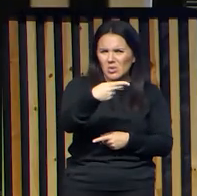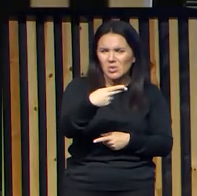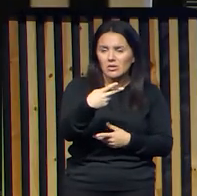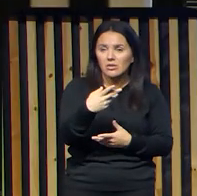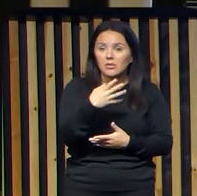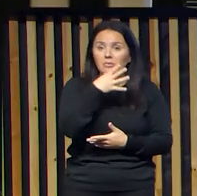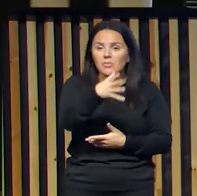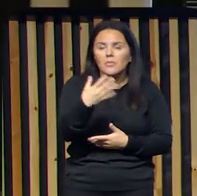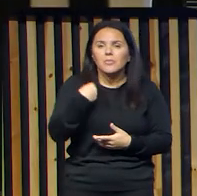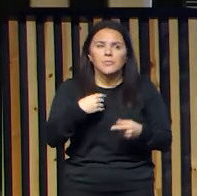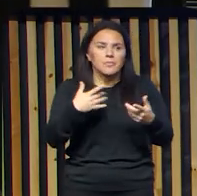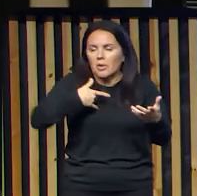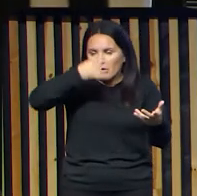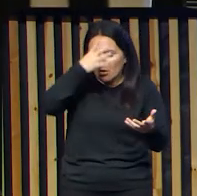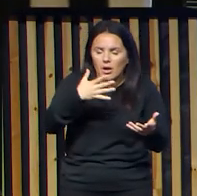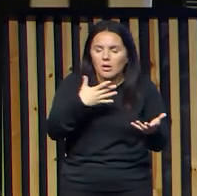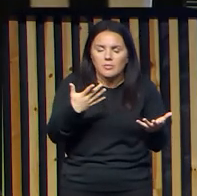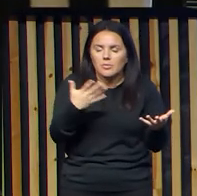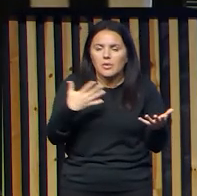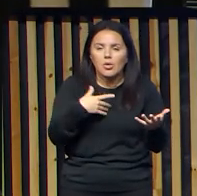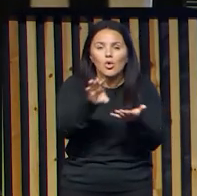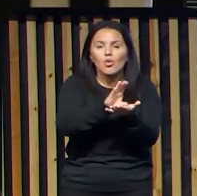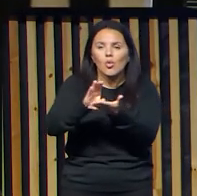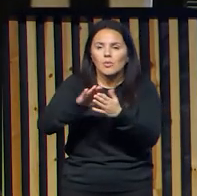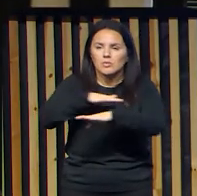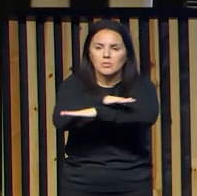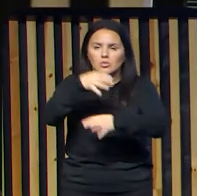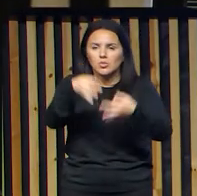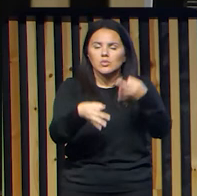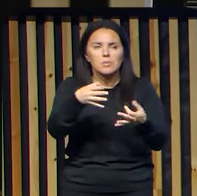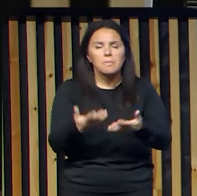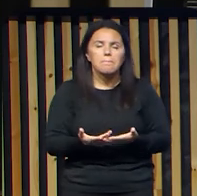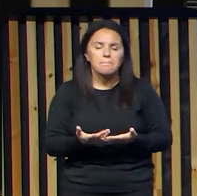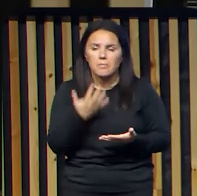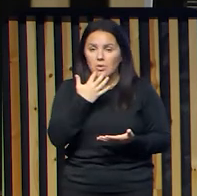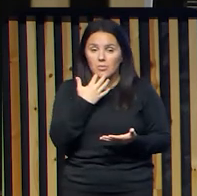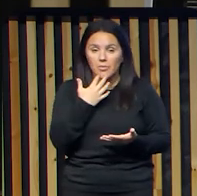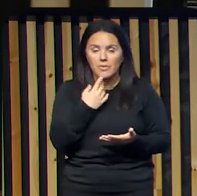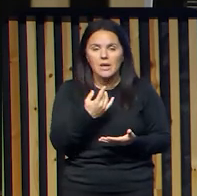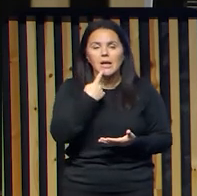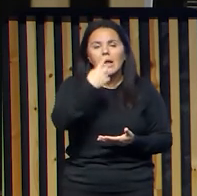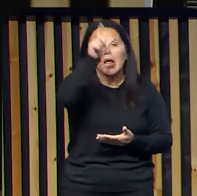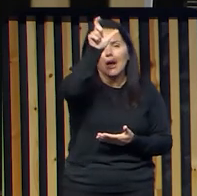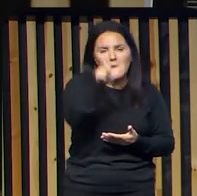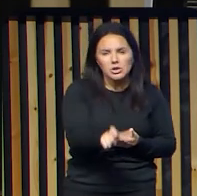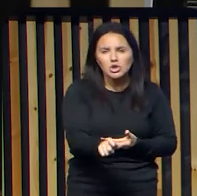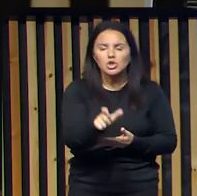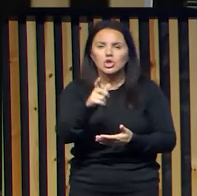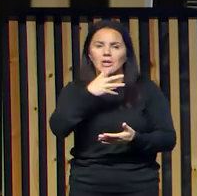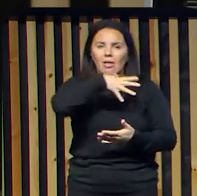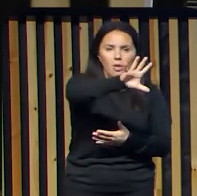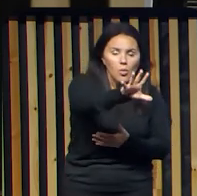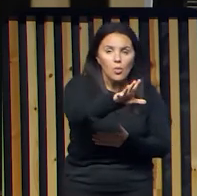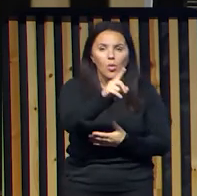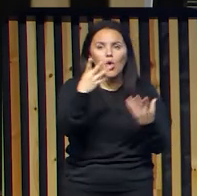la persona demandada tendrá que ir con un abogado y a continuación la persona demandada tendrá que ir con un